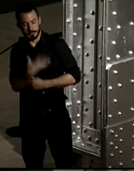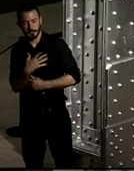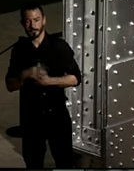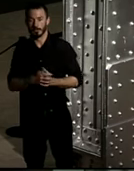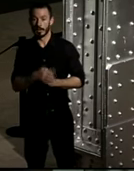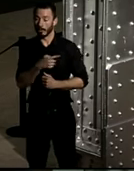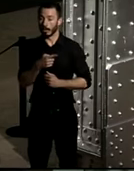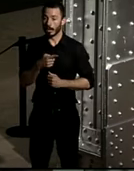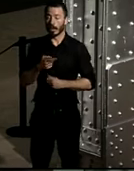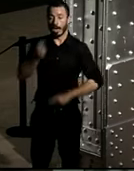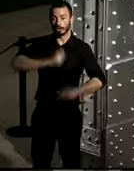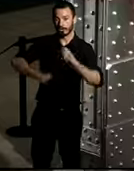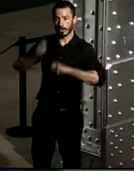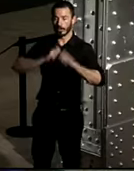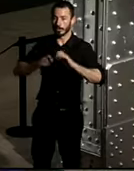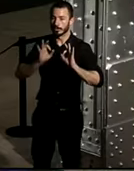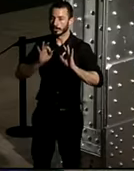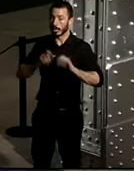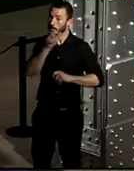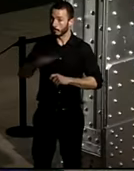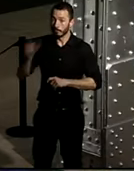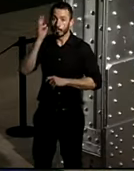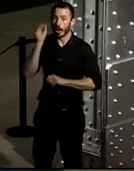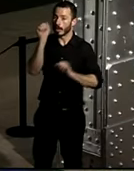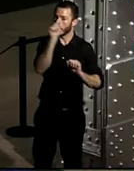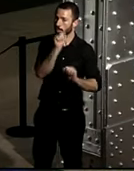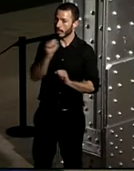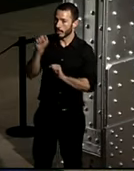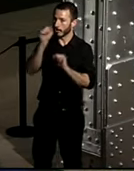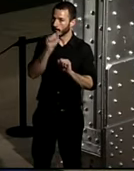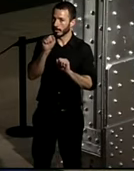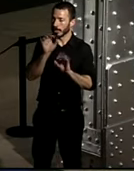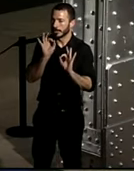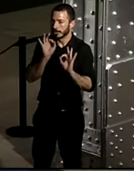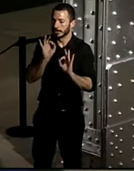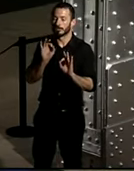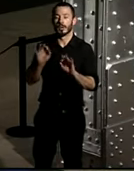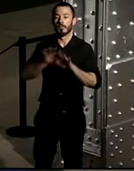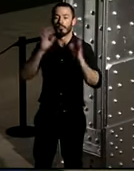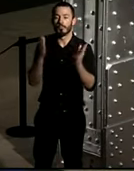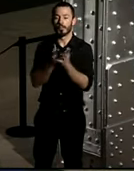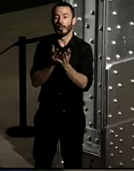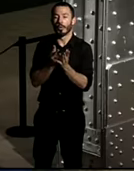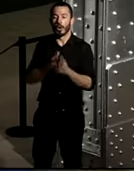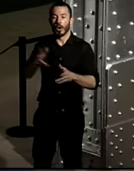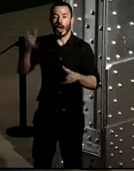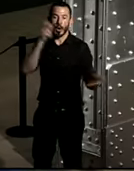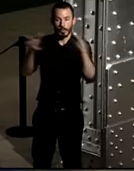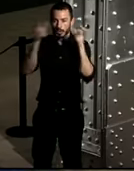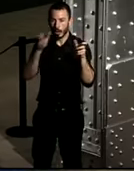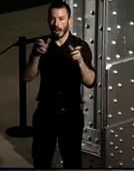en una asociación que se dedica un poco a defender a las mujeres en el mundo audiovisual. Encima eres, no encima, sino